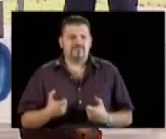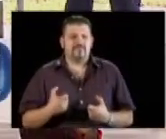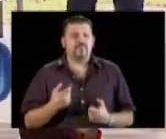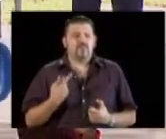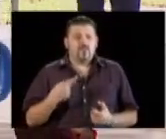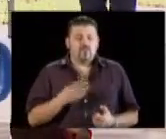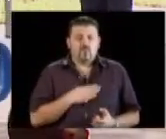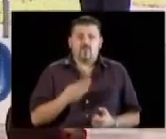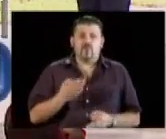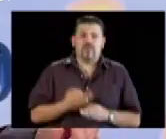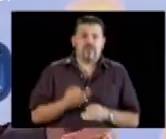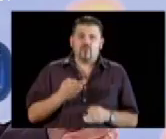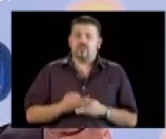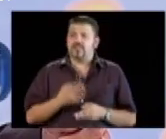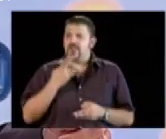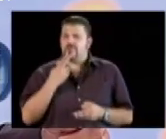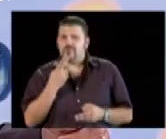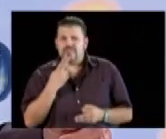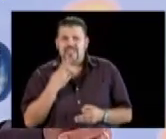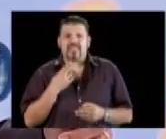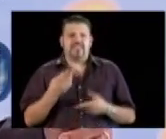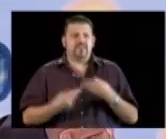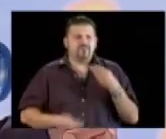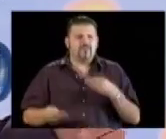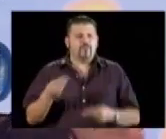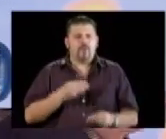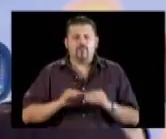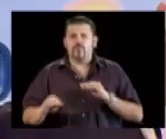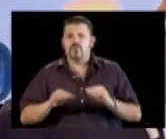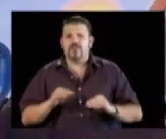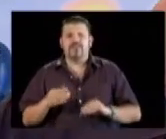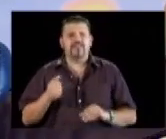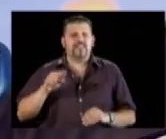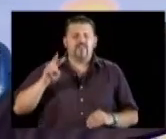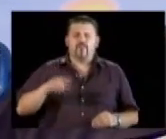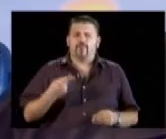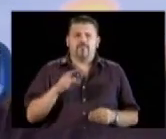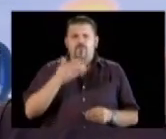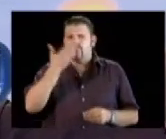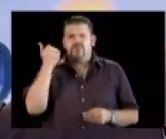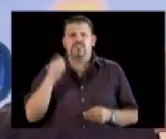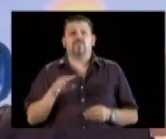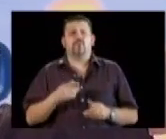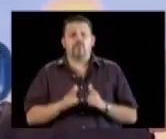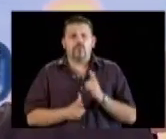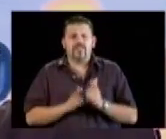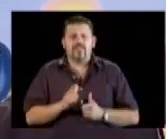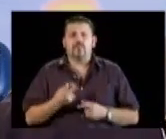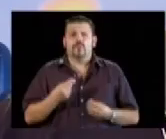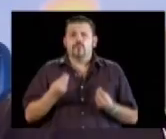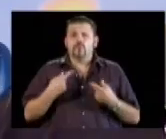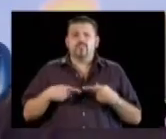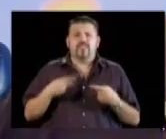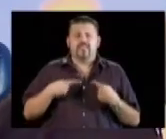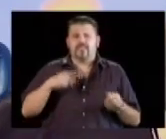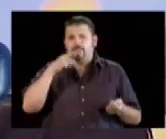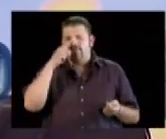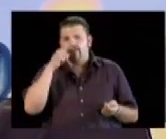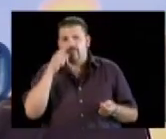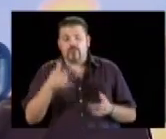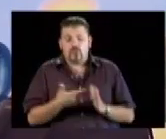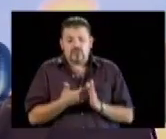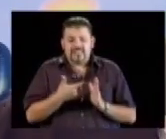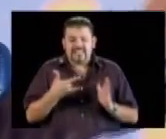hizo, se puso de veras a usar y platicar con constancia. Y yo no sé si fue lento, pero creo que muy poca gente puede presumir que recibe un cheque de 70 mil